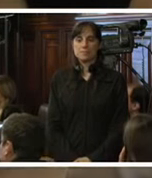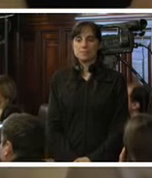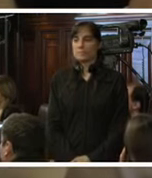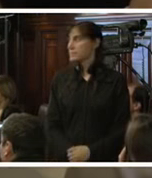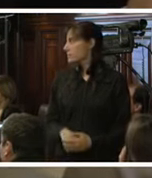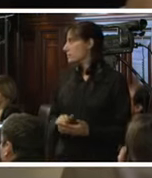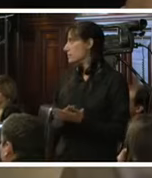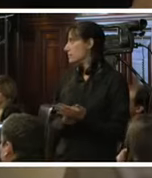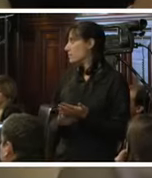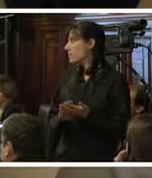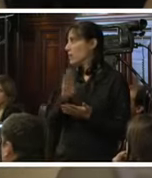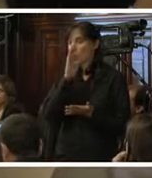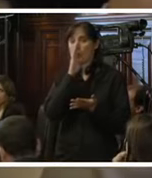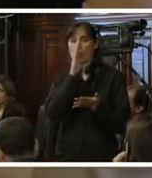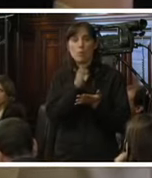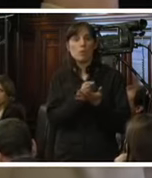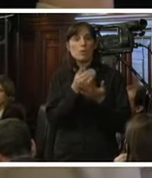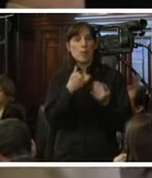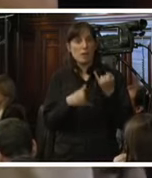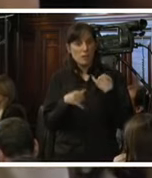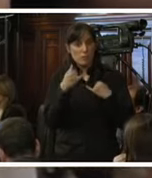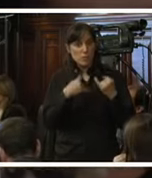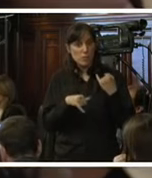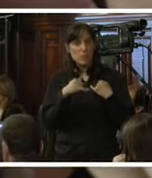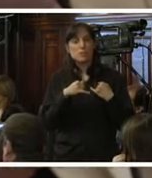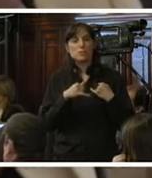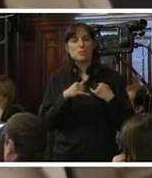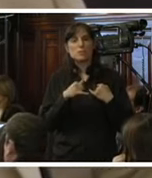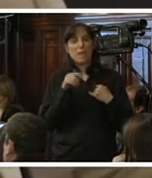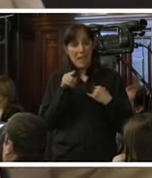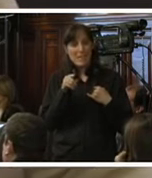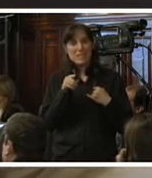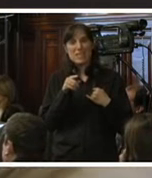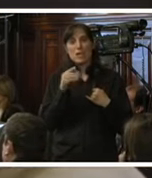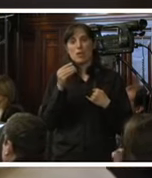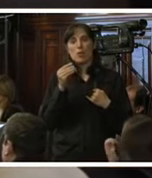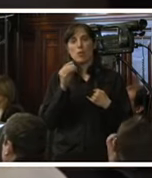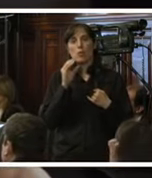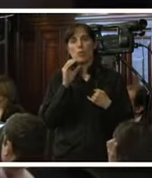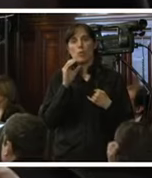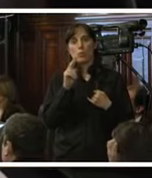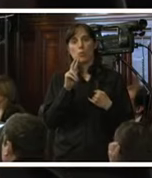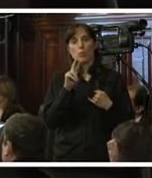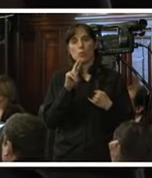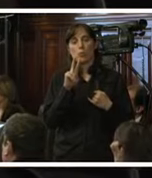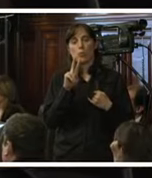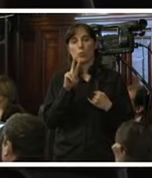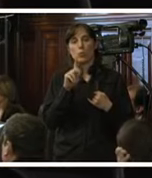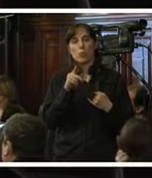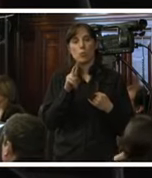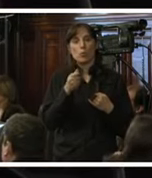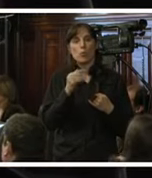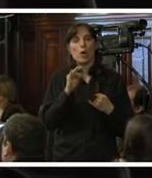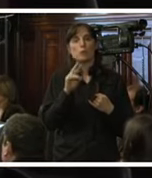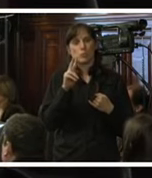que de la última información que teníamos respecto al caso de Curubatú con la condena sin un acervo probatorio firme, que bueno, ya sabemos eso, la